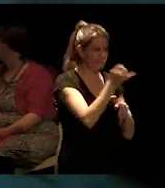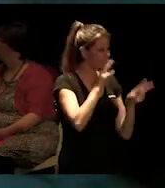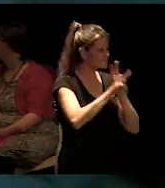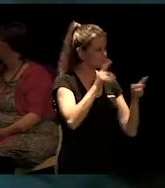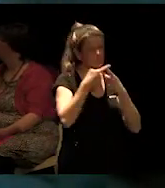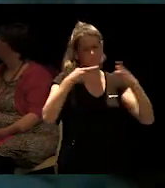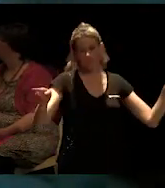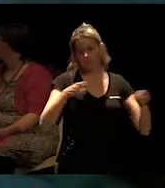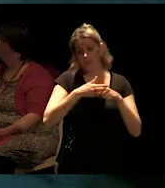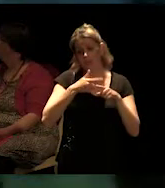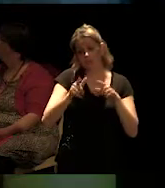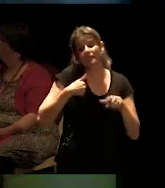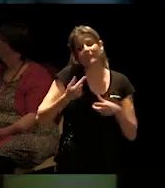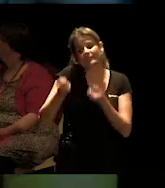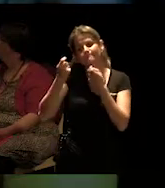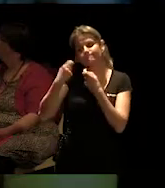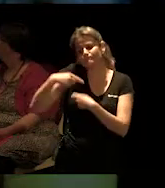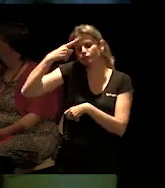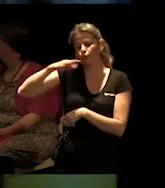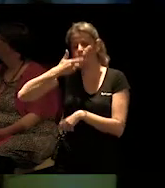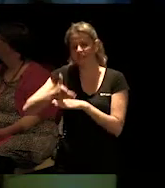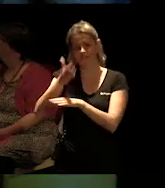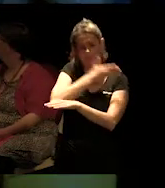de las cosas que a ti te enseña.